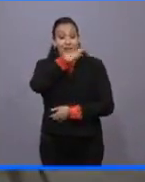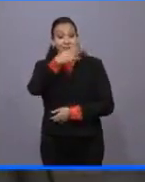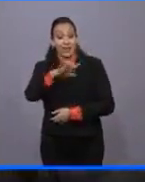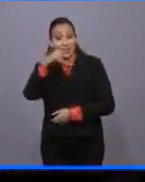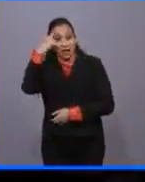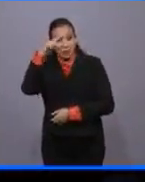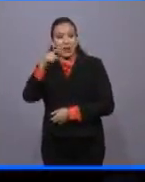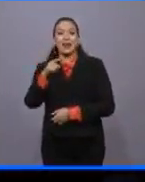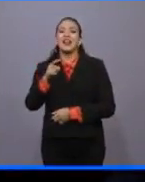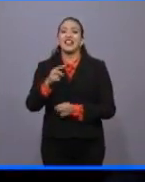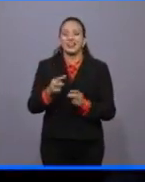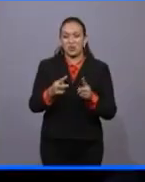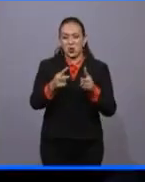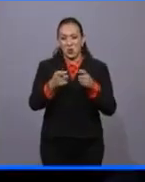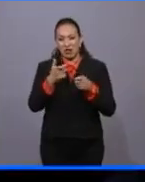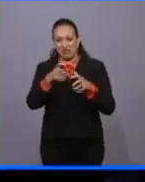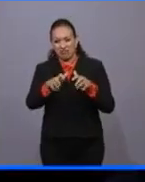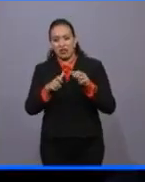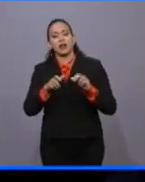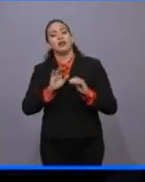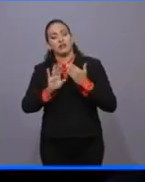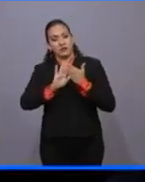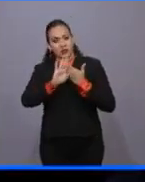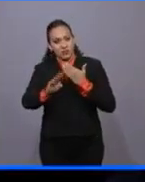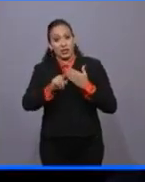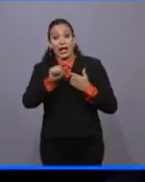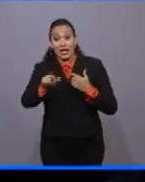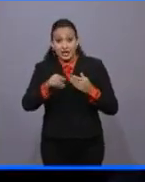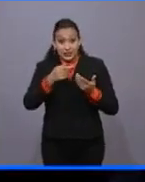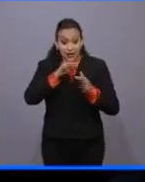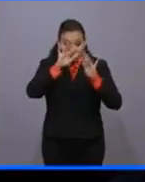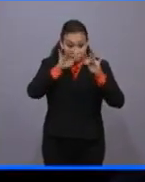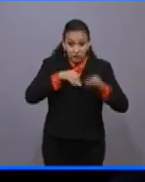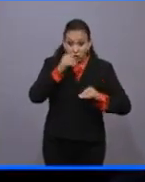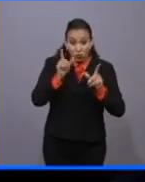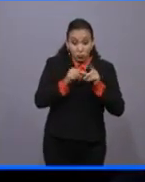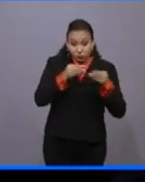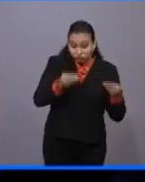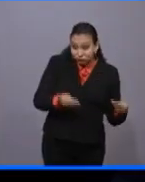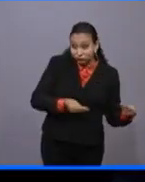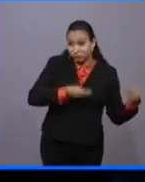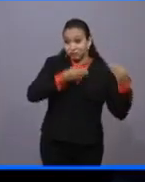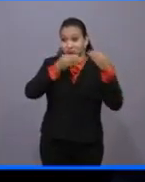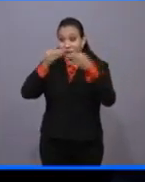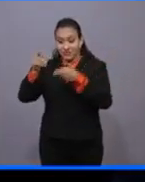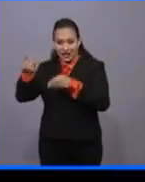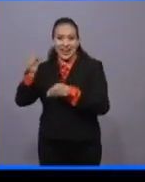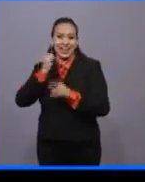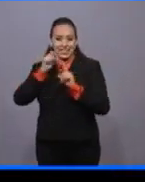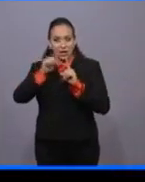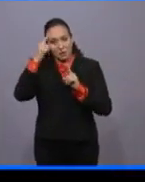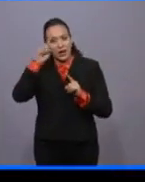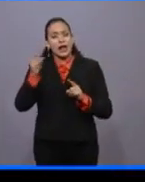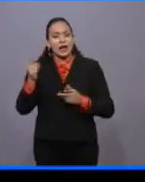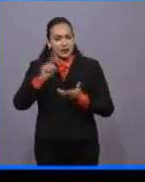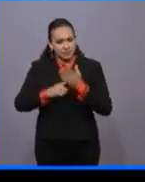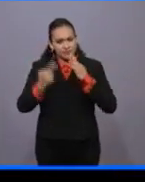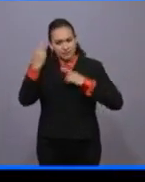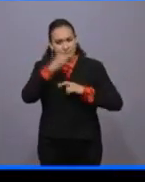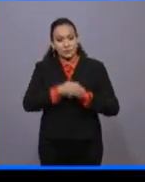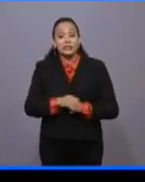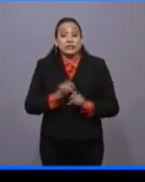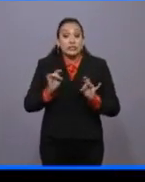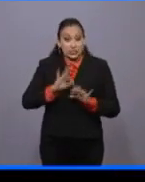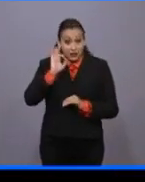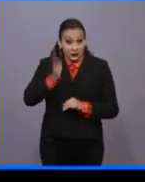combatir la extorsión. La minuta fue remitida al Senado de la República para su análisis y discusión. En caso de